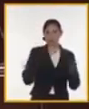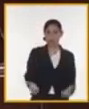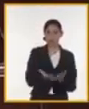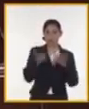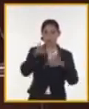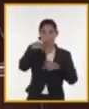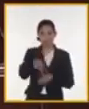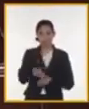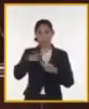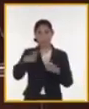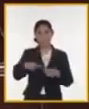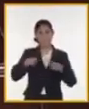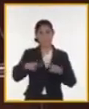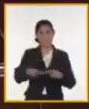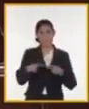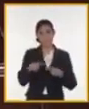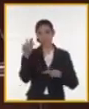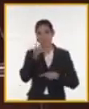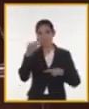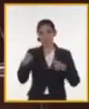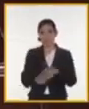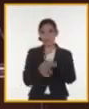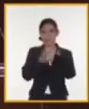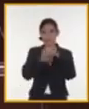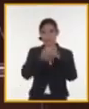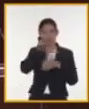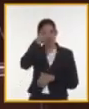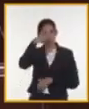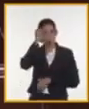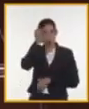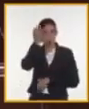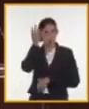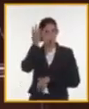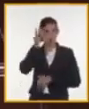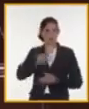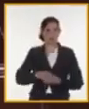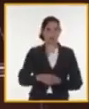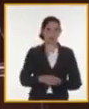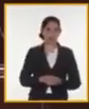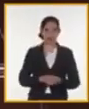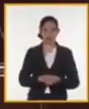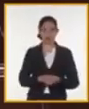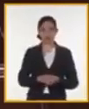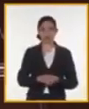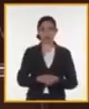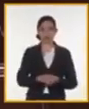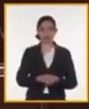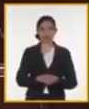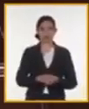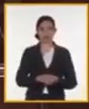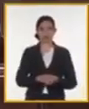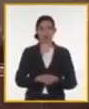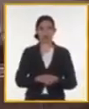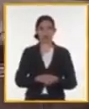primer secretario del Comité Central y presidente de la República, compañero Miguel Díaz-Canel